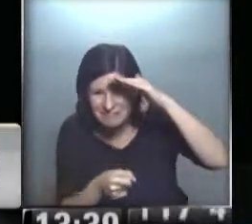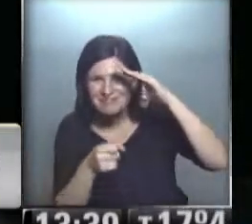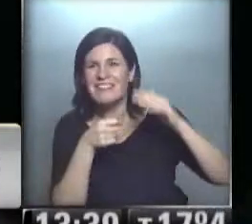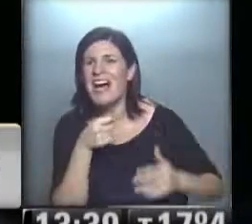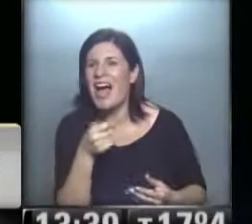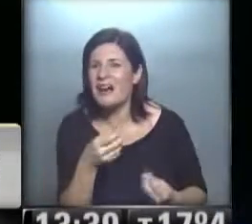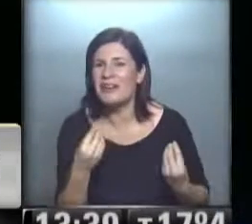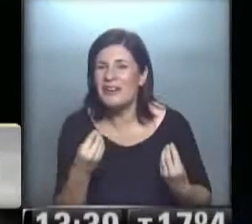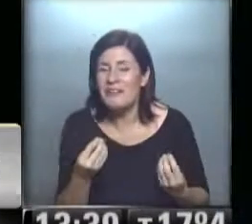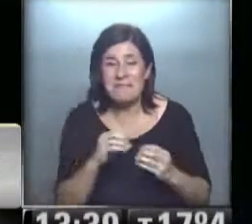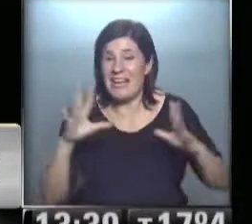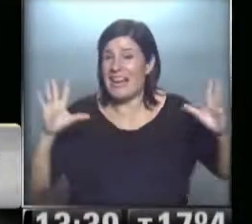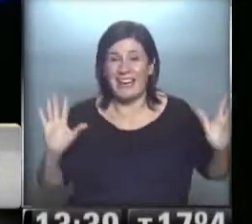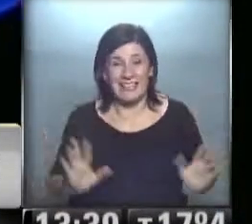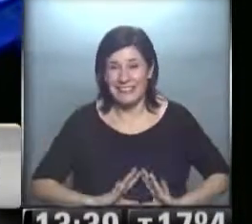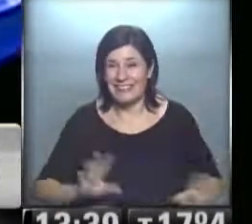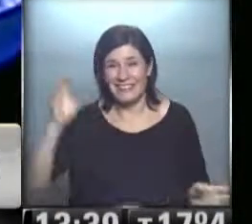esto. Es milagroso.